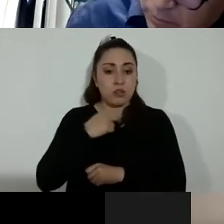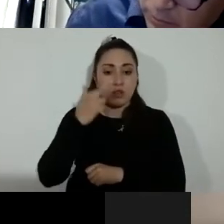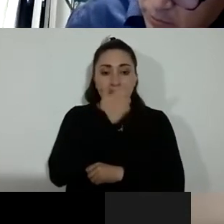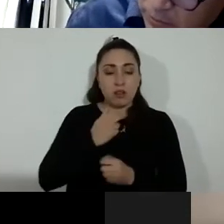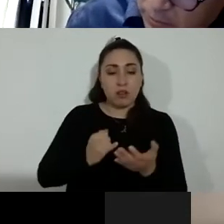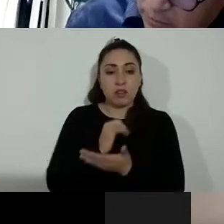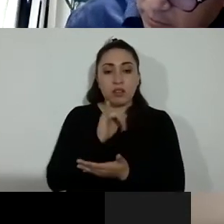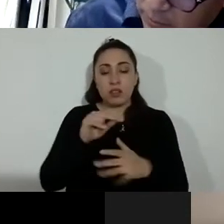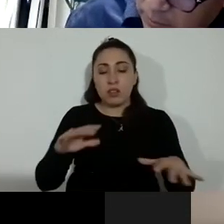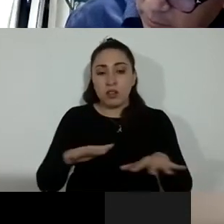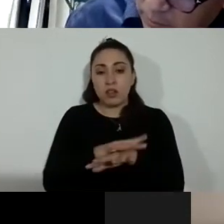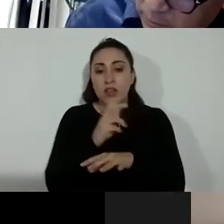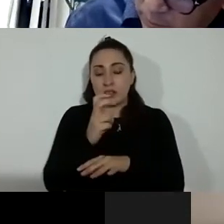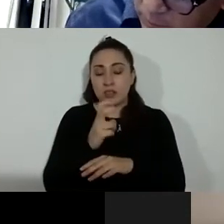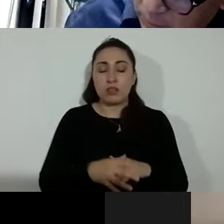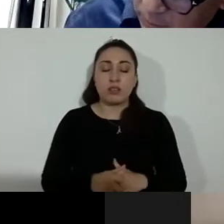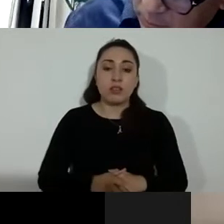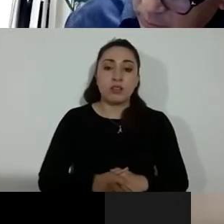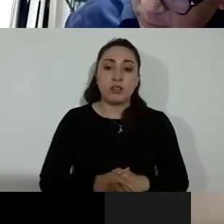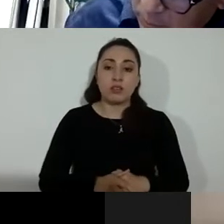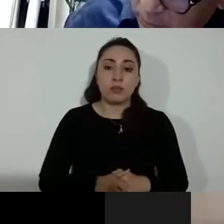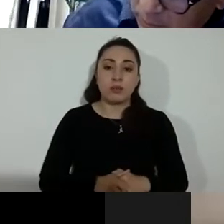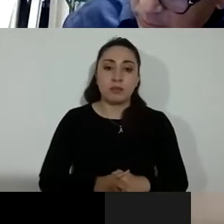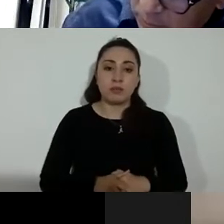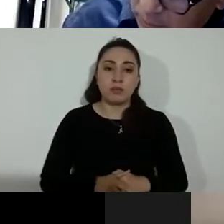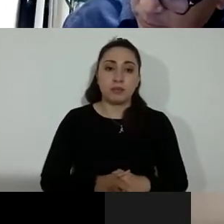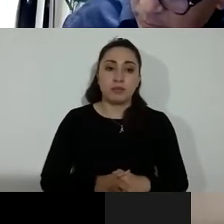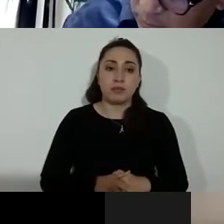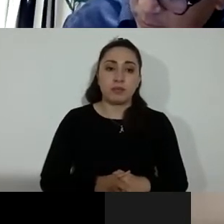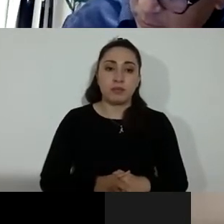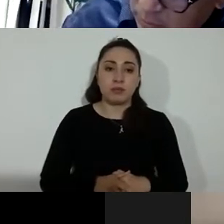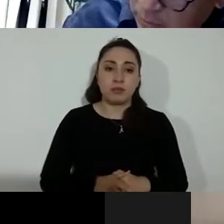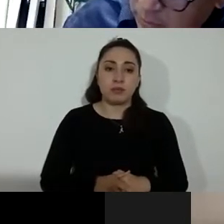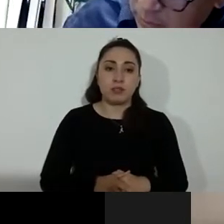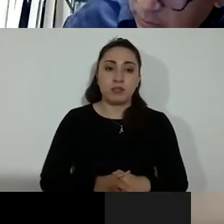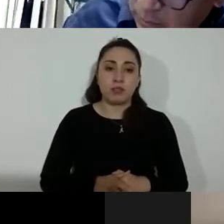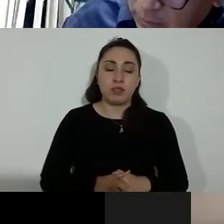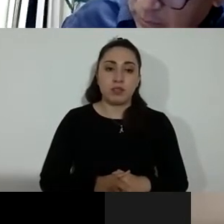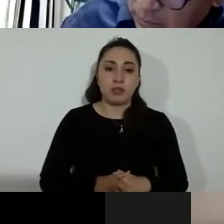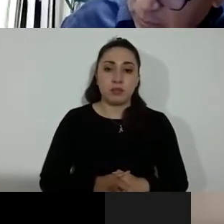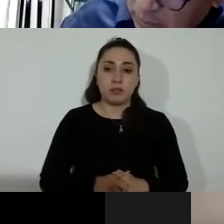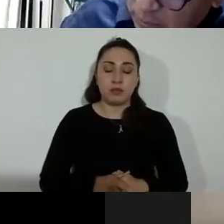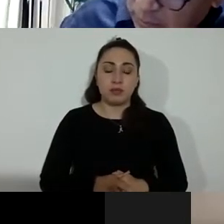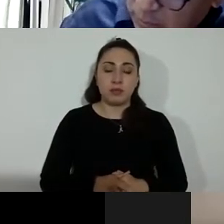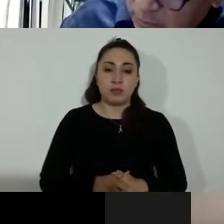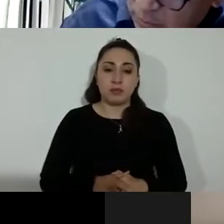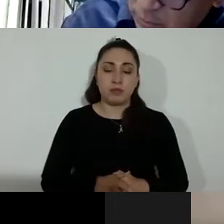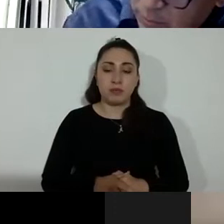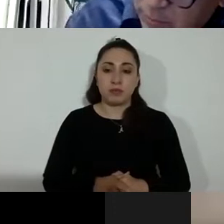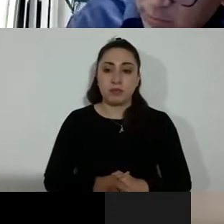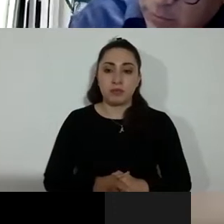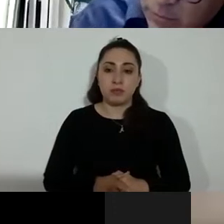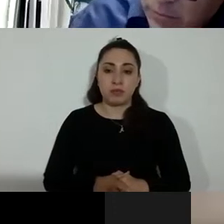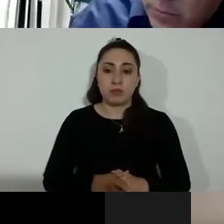los documentos que ha mencionado, y con muchísimo gusto y en el plazo más breve estaríamos decidiendo sobre el punto. Muchas